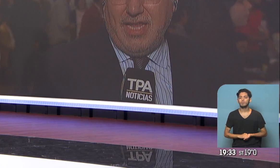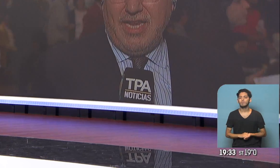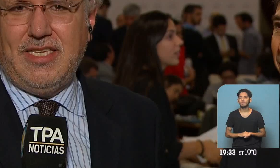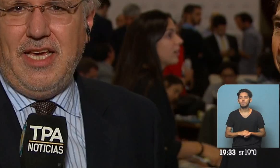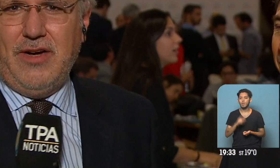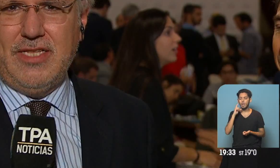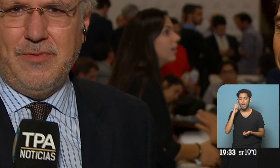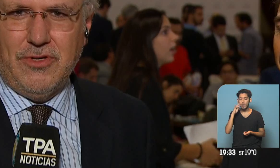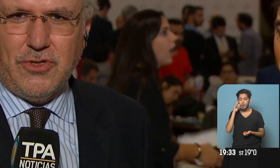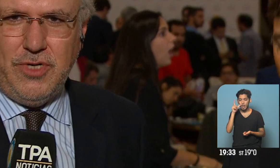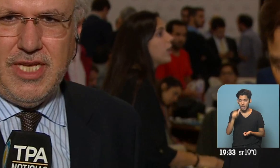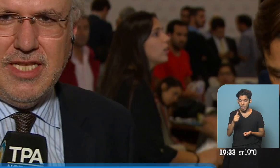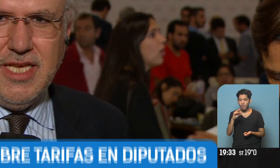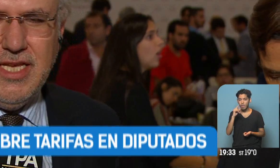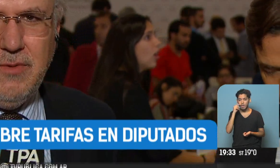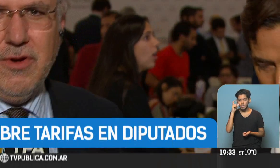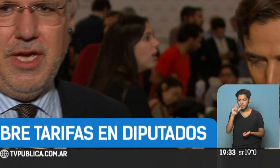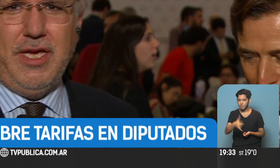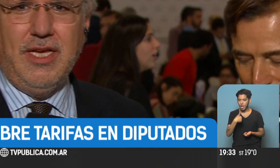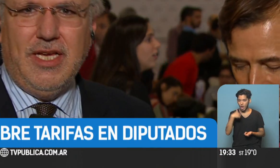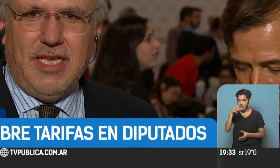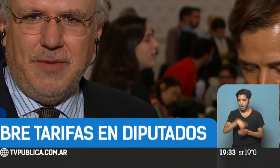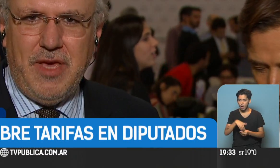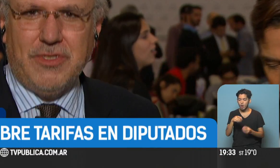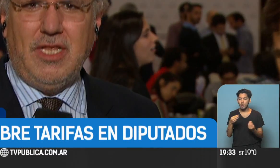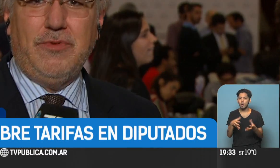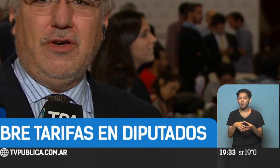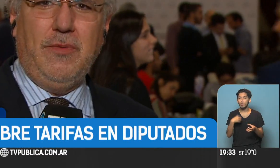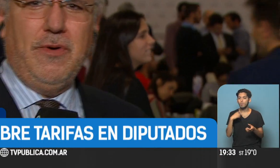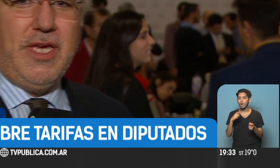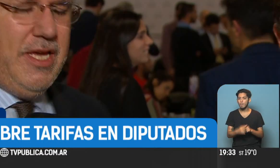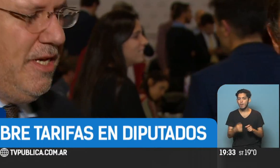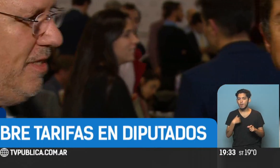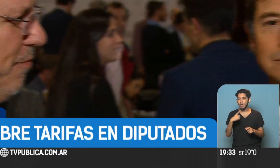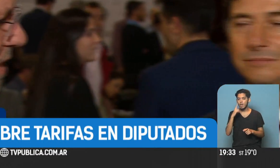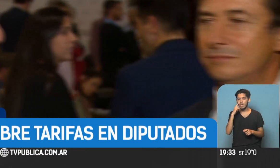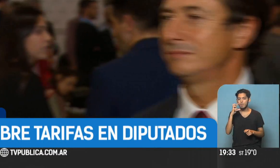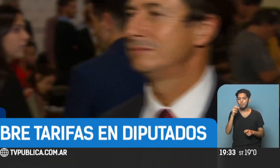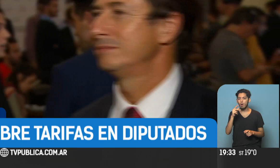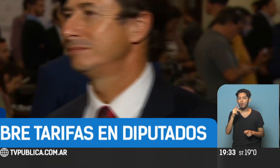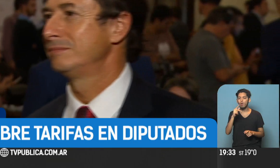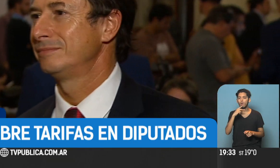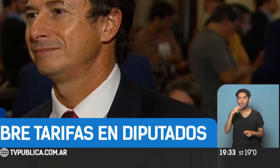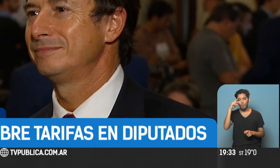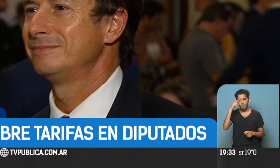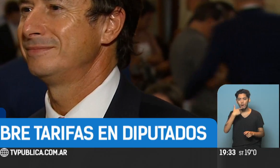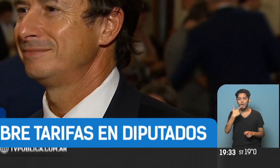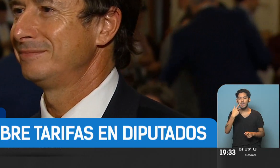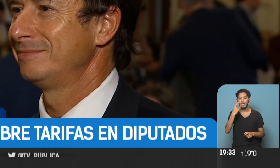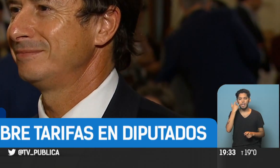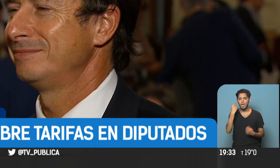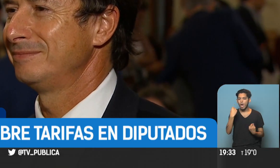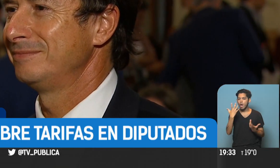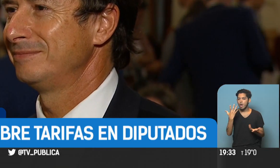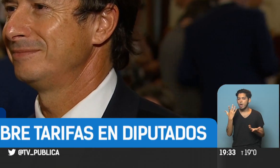Gabriela, Daniel, es así, ahora estamos con un integrante del bloque de Cambiemos, el diputado Lipovetsky. Diputado, ¿en qué punto se